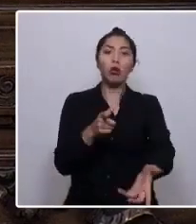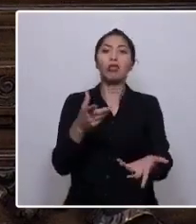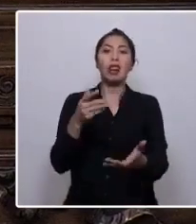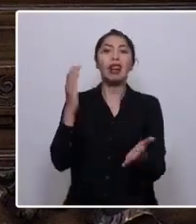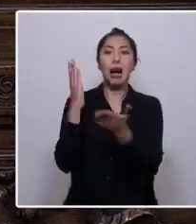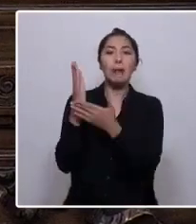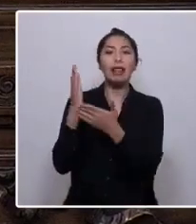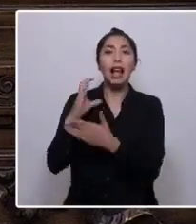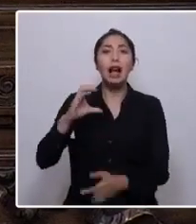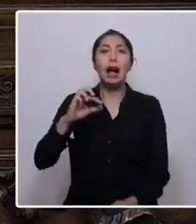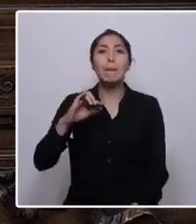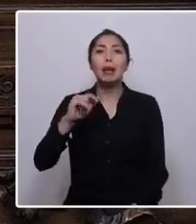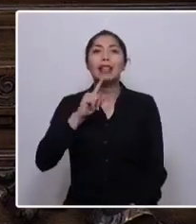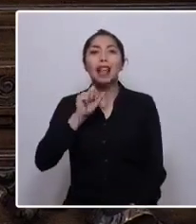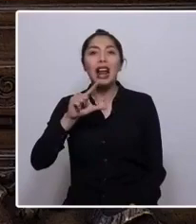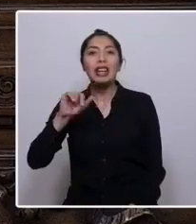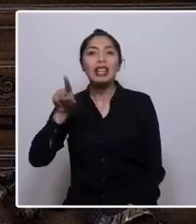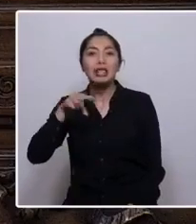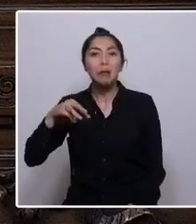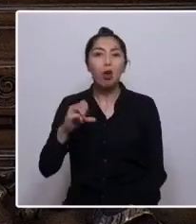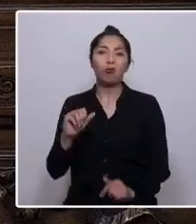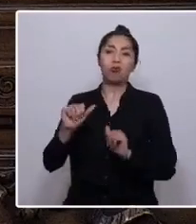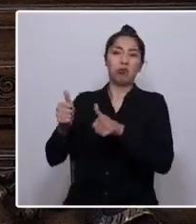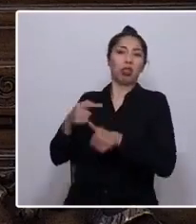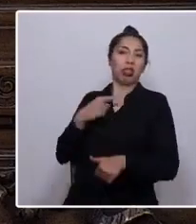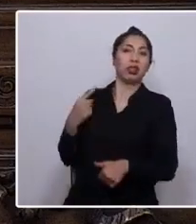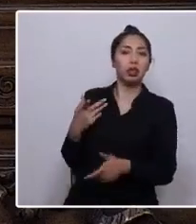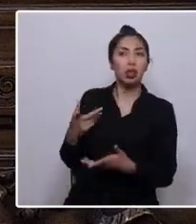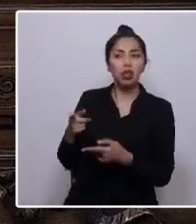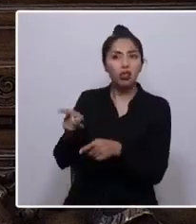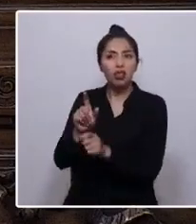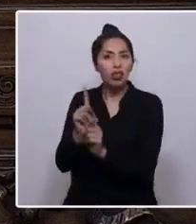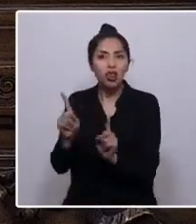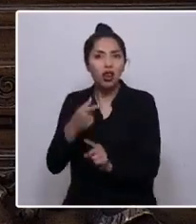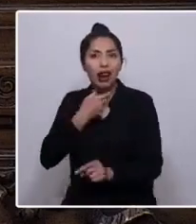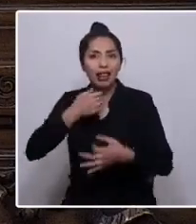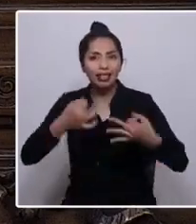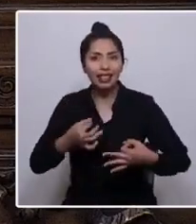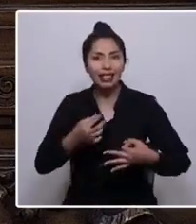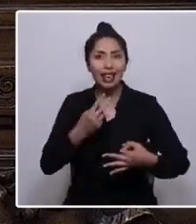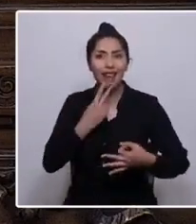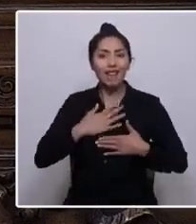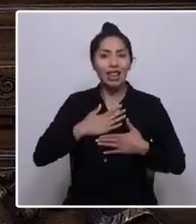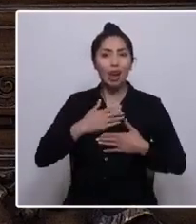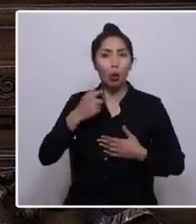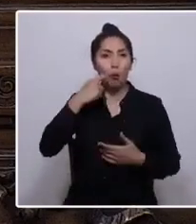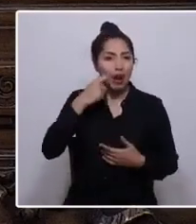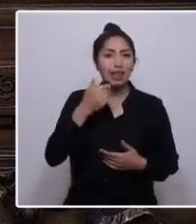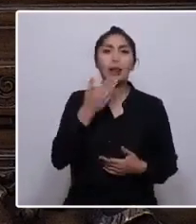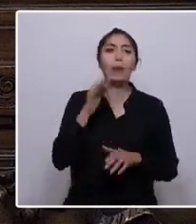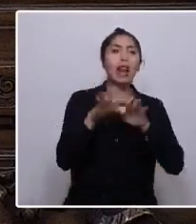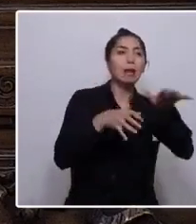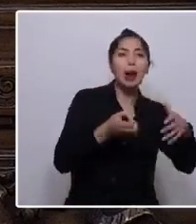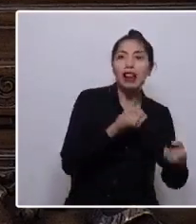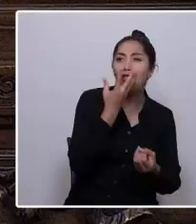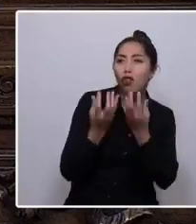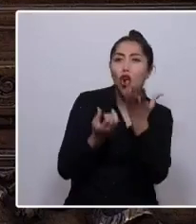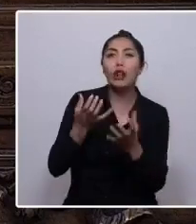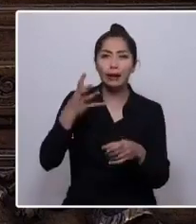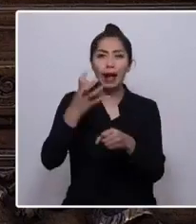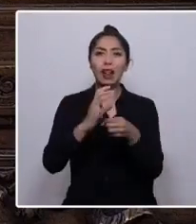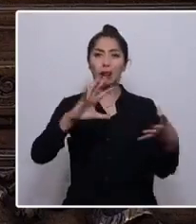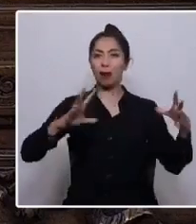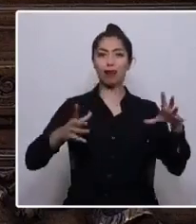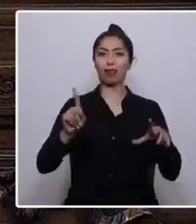fracasó completamente ya no puede garantizar la vida humana y de las demás especies que habitan este planeta